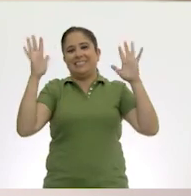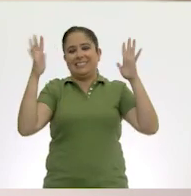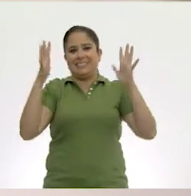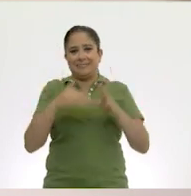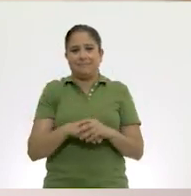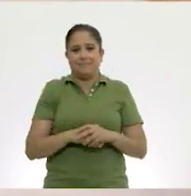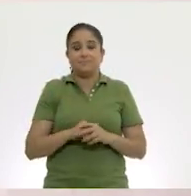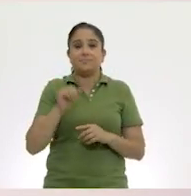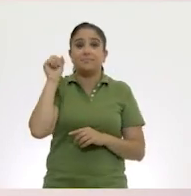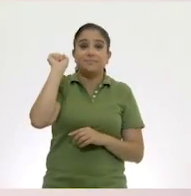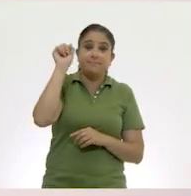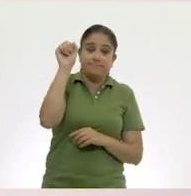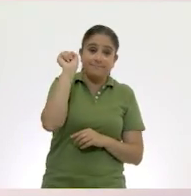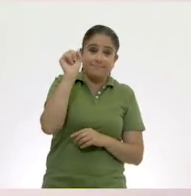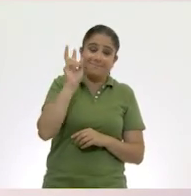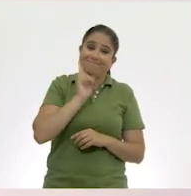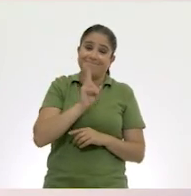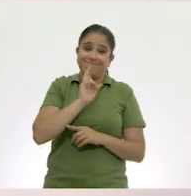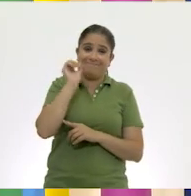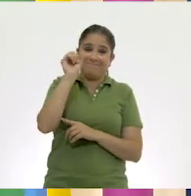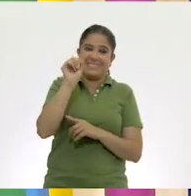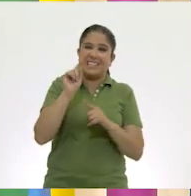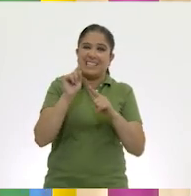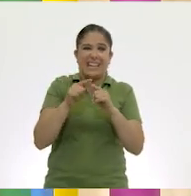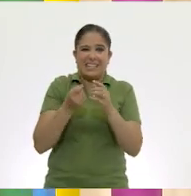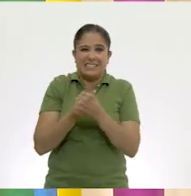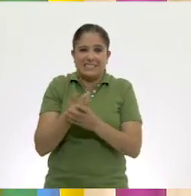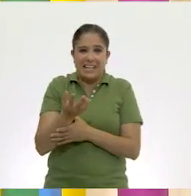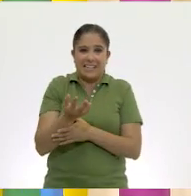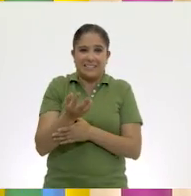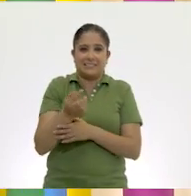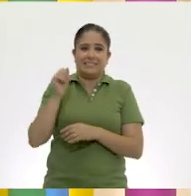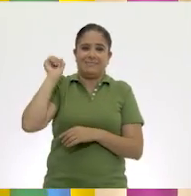vamos a tocar y vamos a ver quién sale